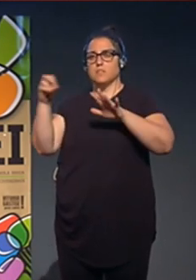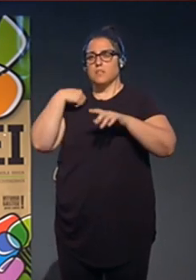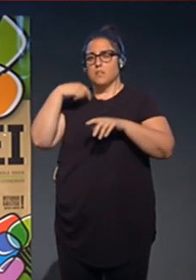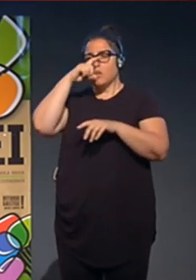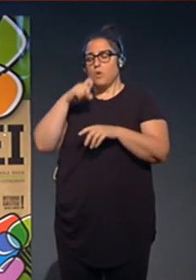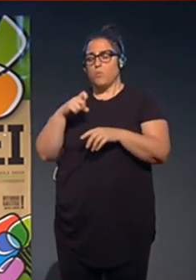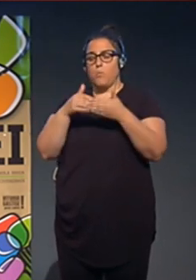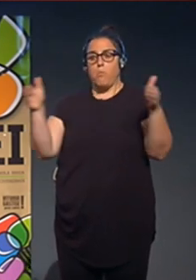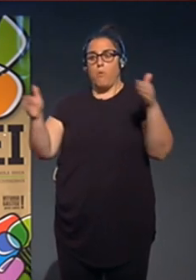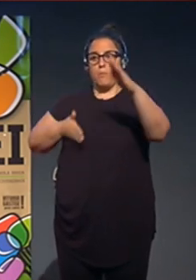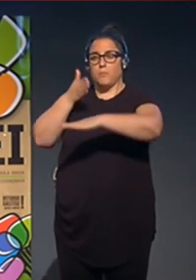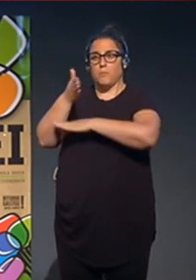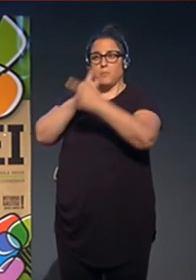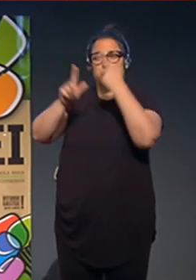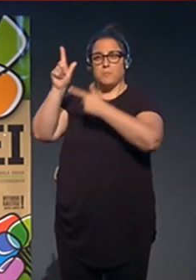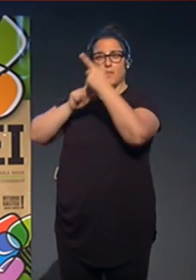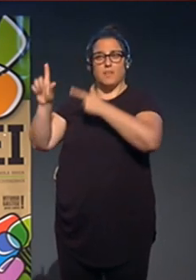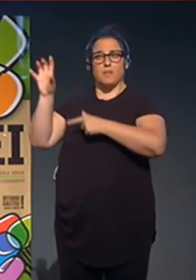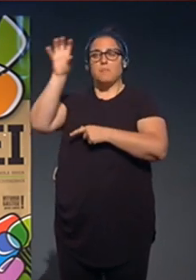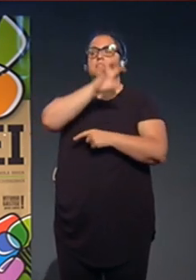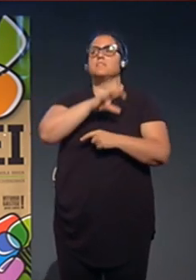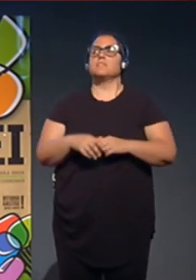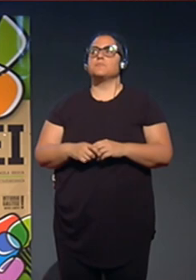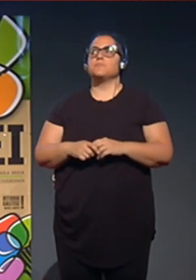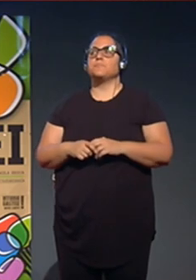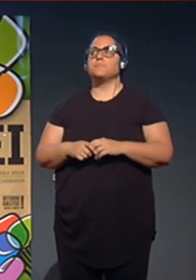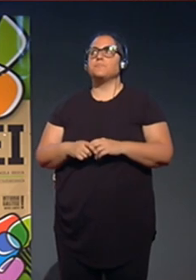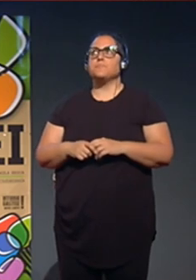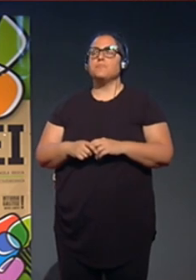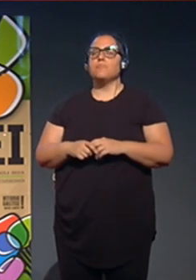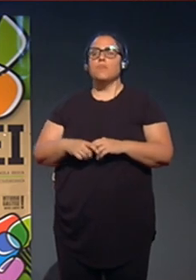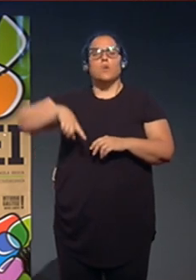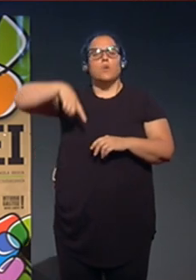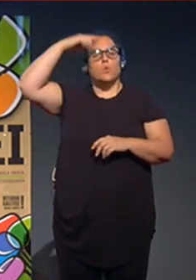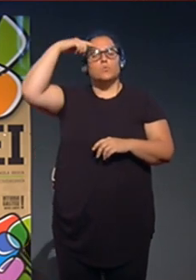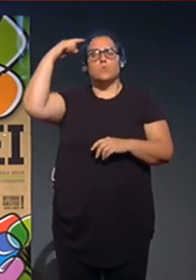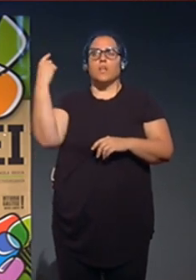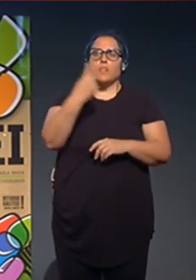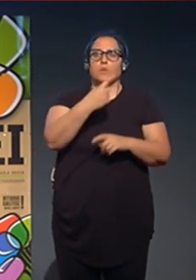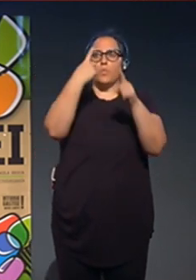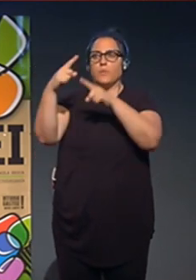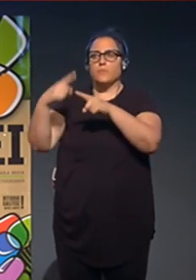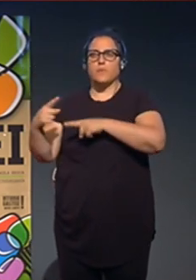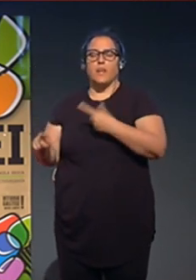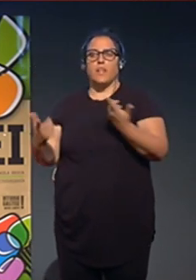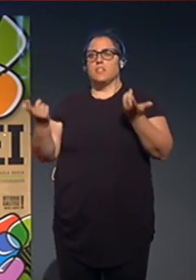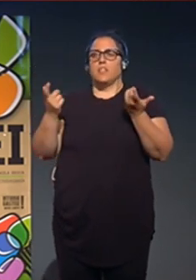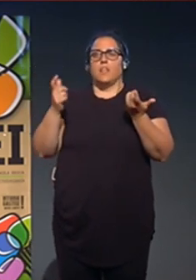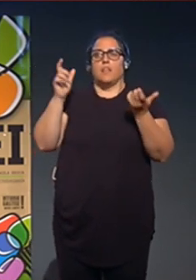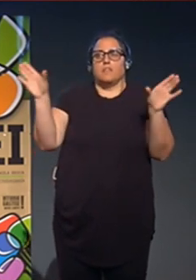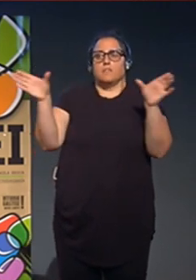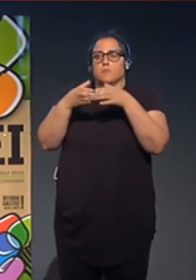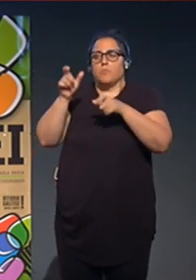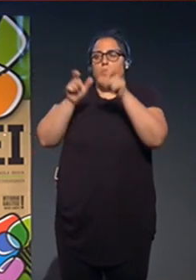vez a estos países e cada cultura er distinta cada civilización era distinto todo todo